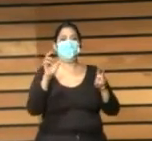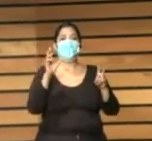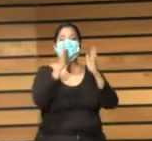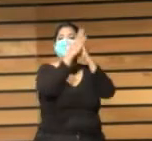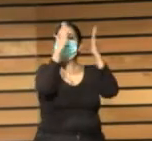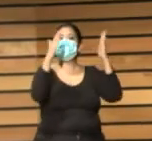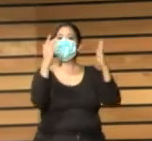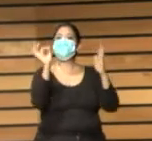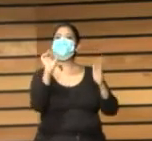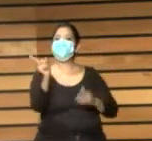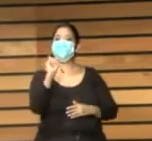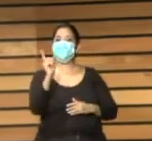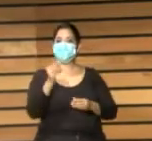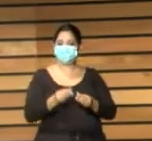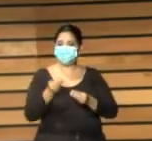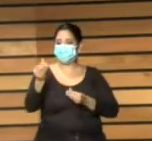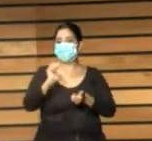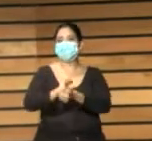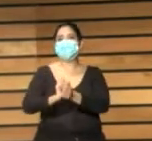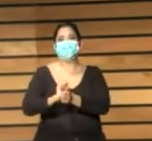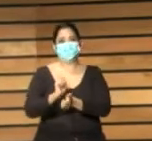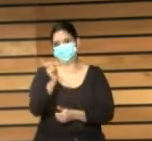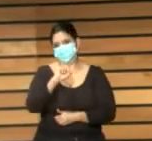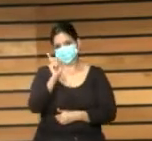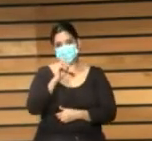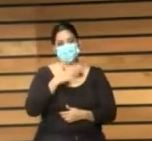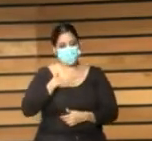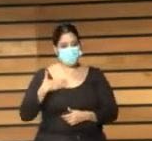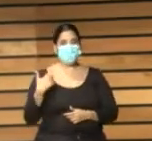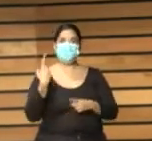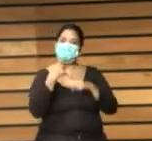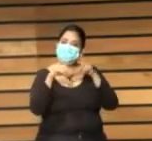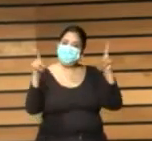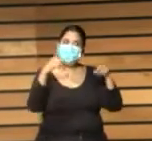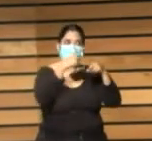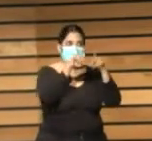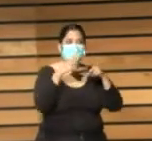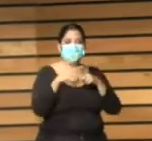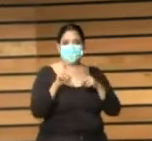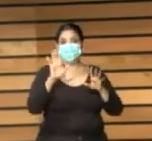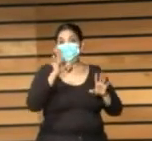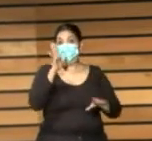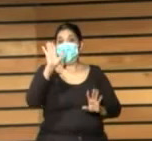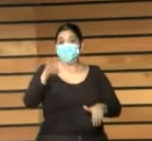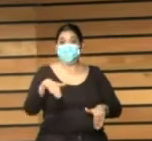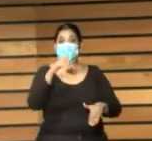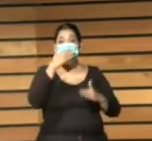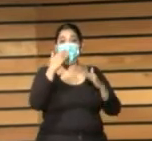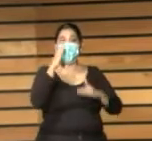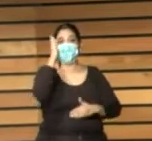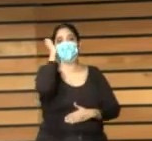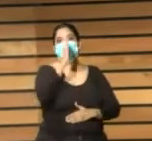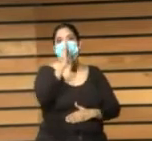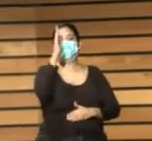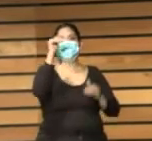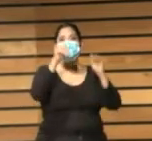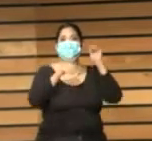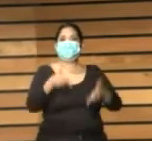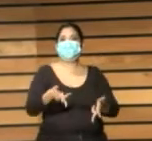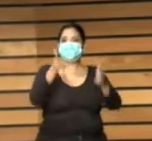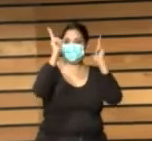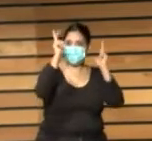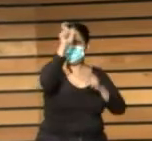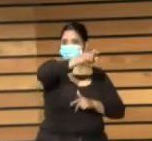de la lectura. Creo que hablamos de un ámbito que afecta a la calidad democrática y por tanto son ustedes garantes de esa política y